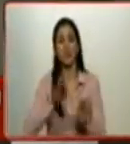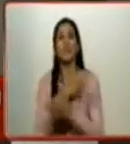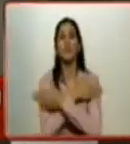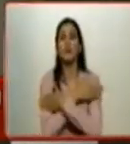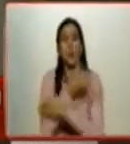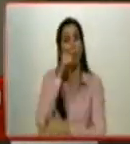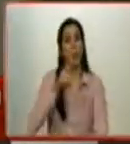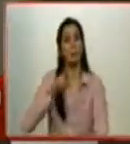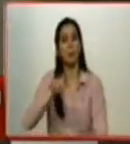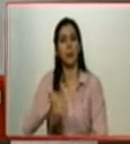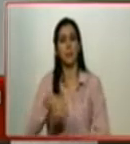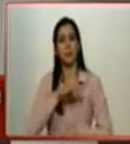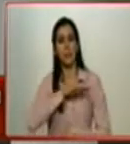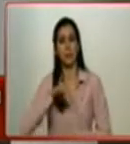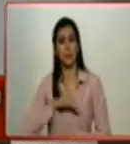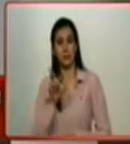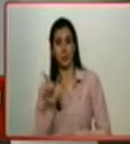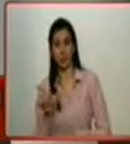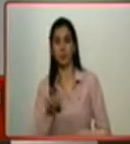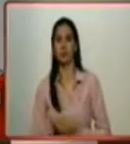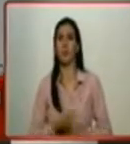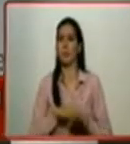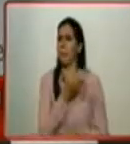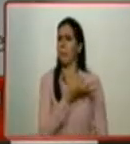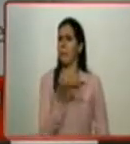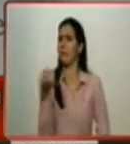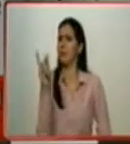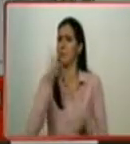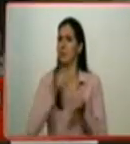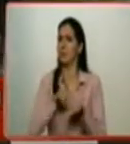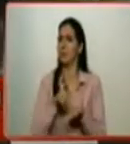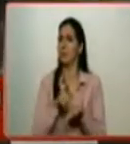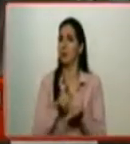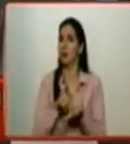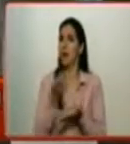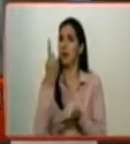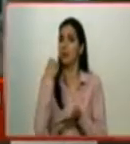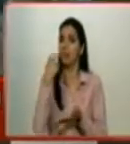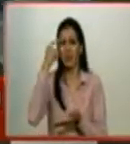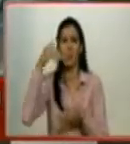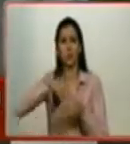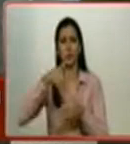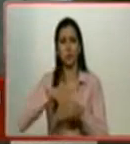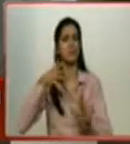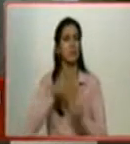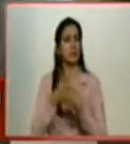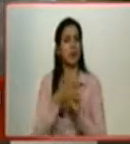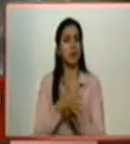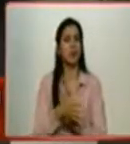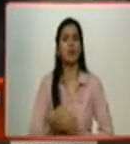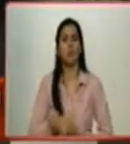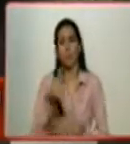Felicitan al pueblo y a la militancia de la Tolda Roja por la extraordinaria participación en la jornada histórica que representaron las primarias